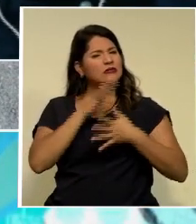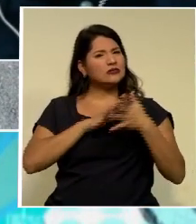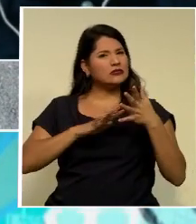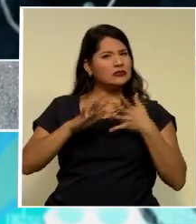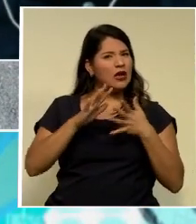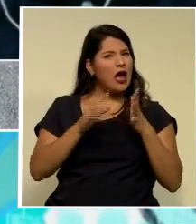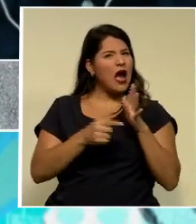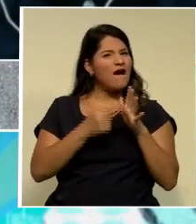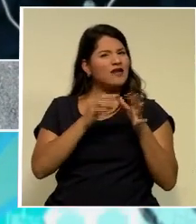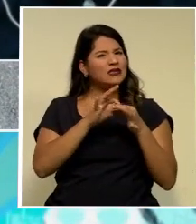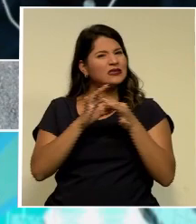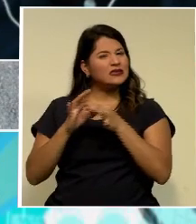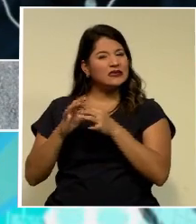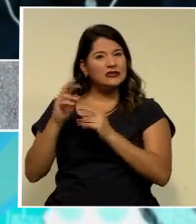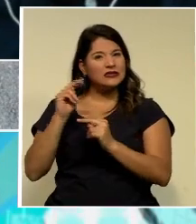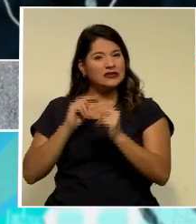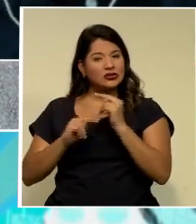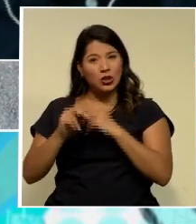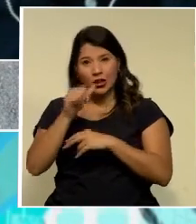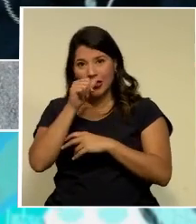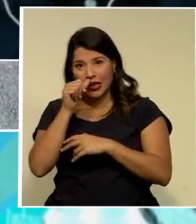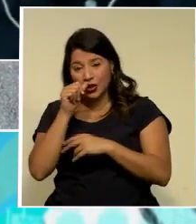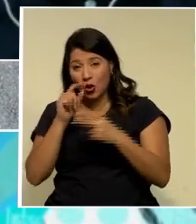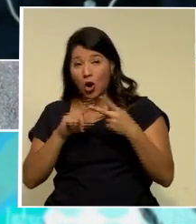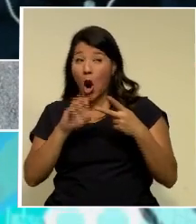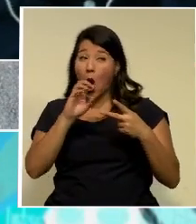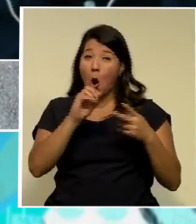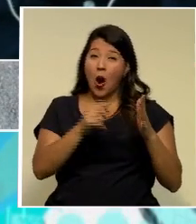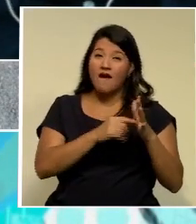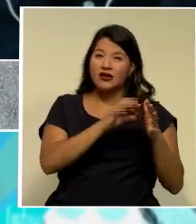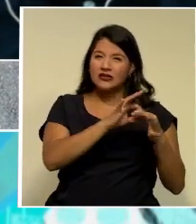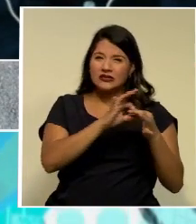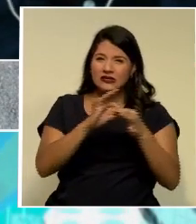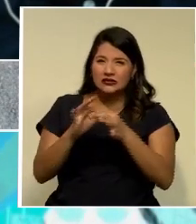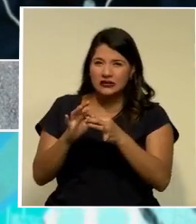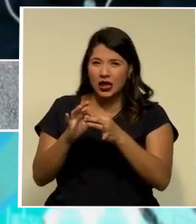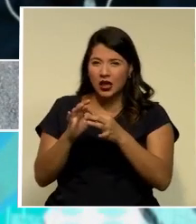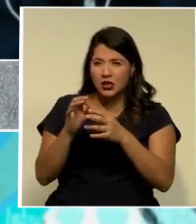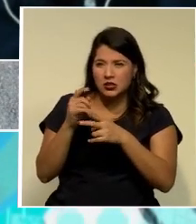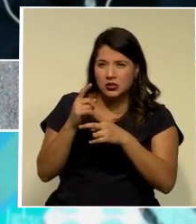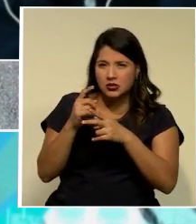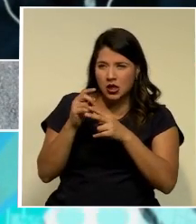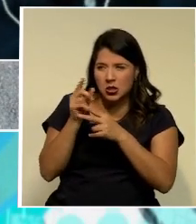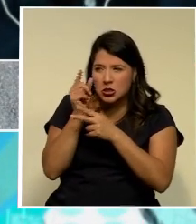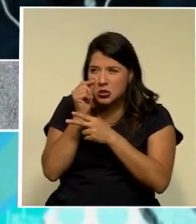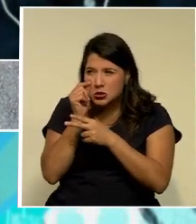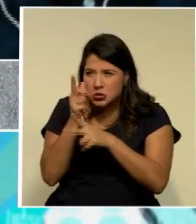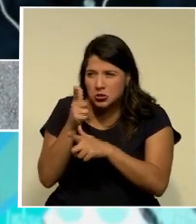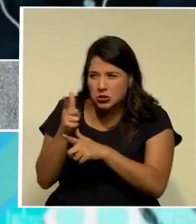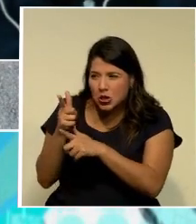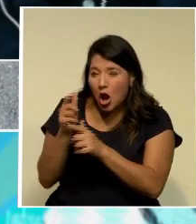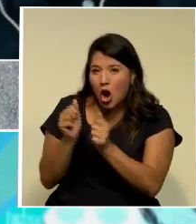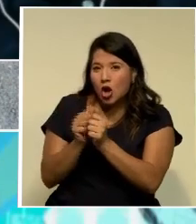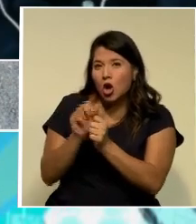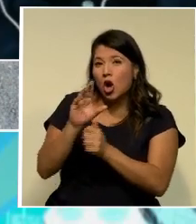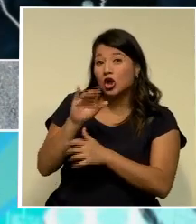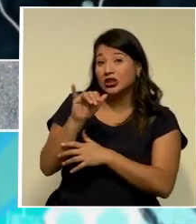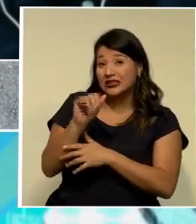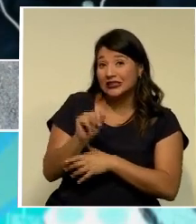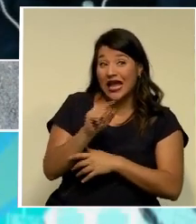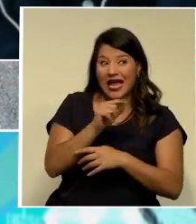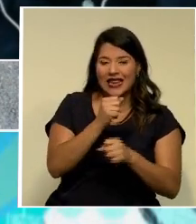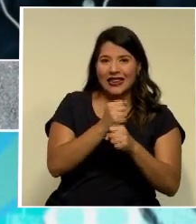momentos ligado al tráfico de drogas, por momentos ligado al espionaje con la CIA, un hombre que trabajaba para